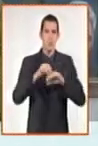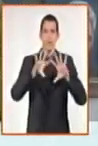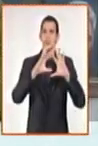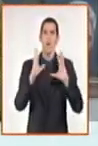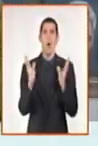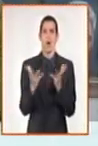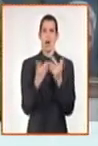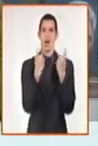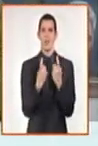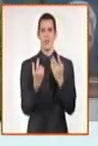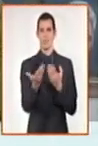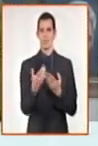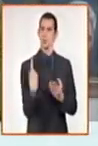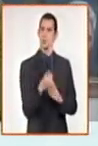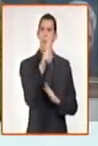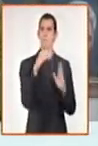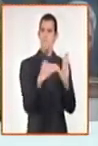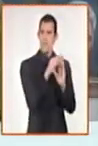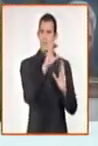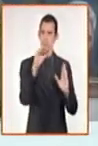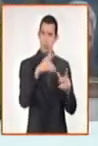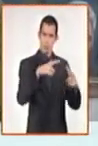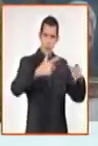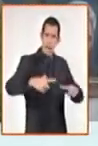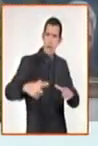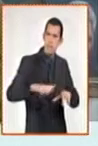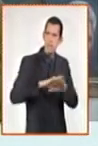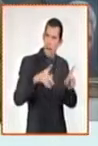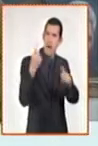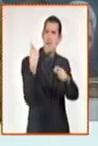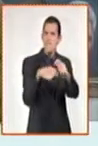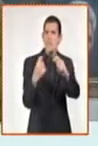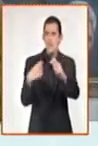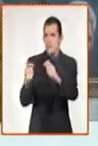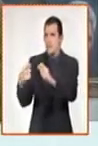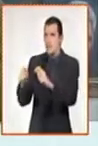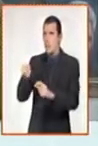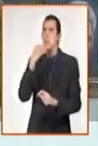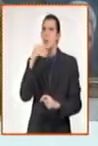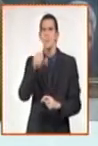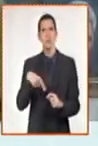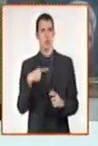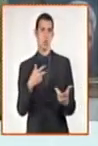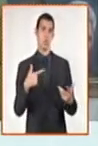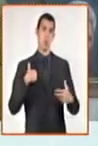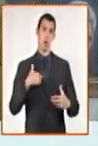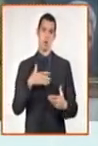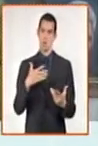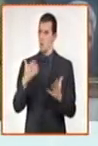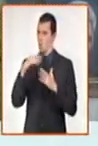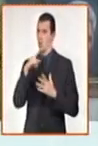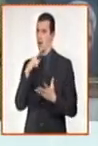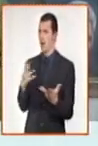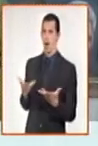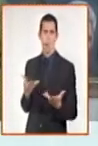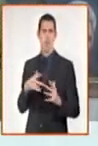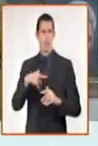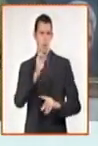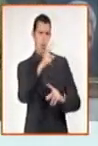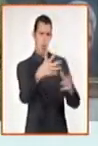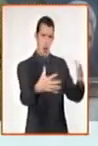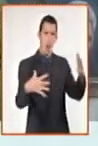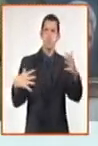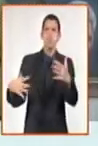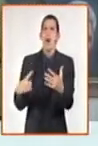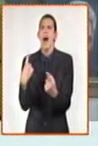que por el peso que tiene las afectaciones que se han tenido la infraestructura tabacalera, solamente nos vamos a concentrar